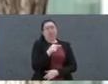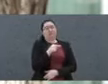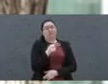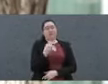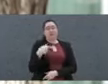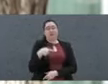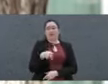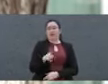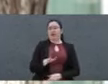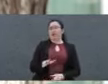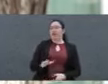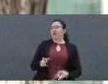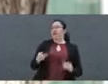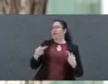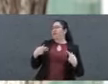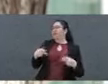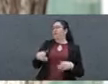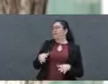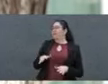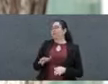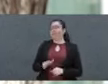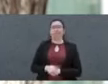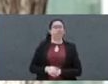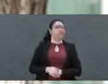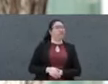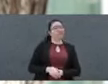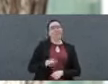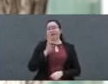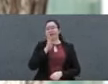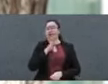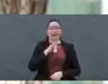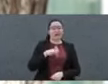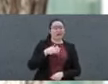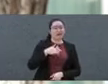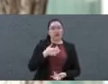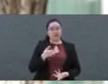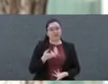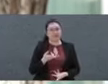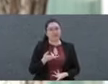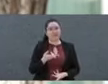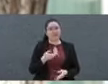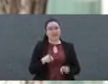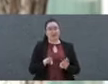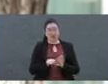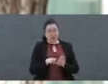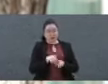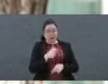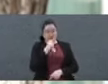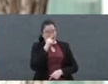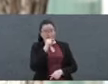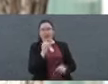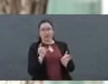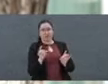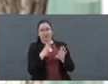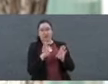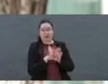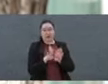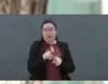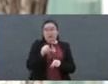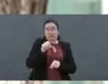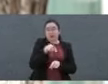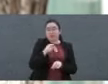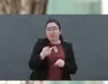que cuando no falle y cuando no falte, que la gente sepa que no fue por obra y gracia de la naturaleza, sino